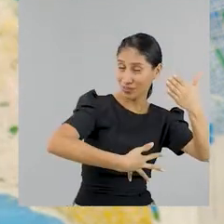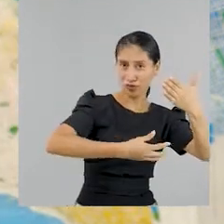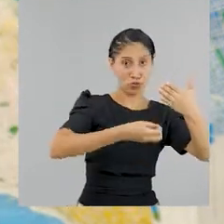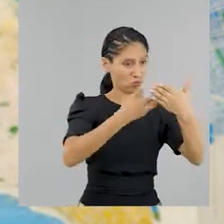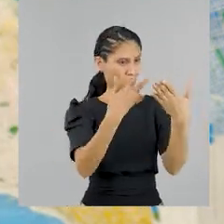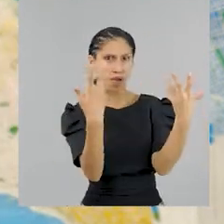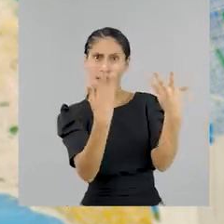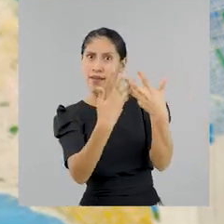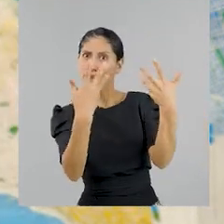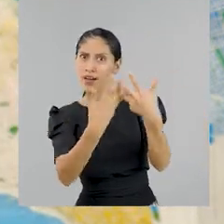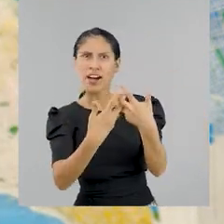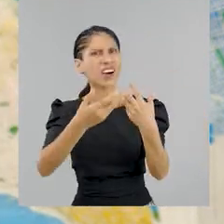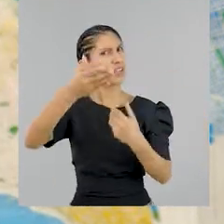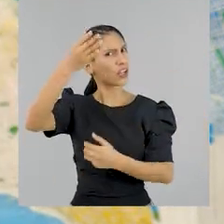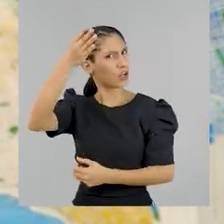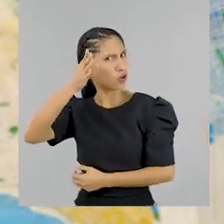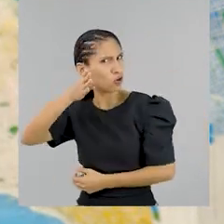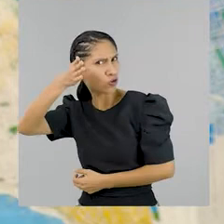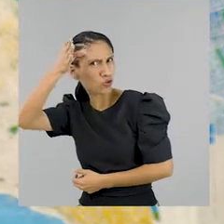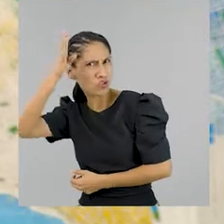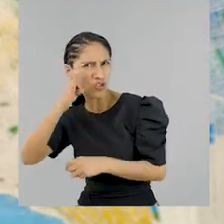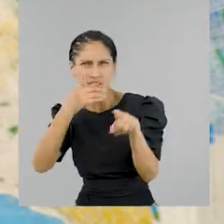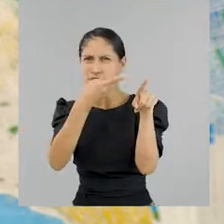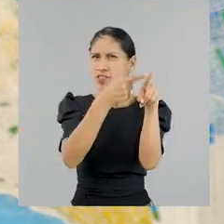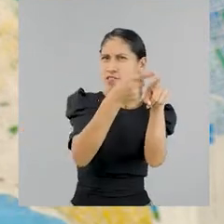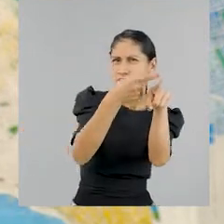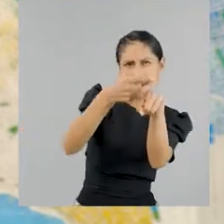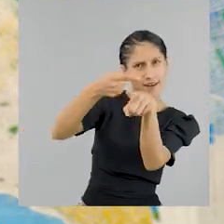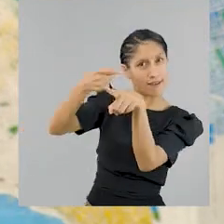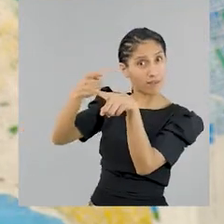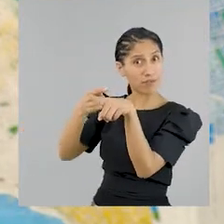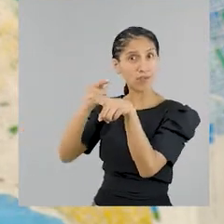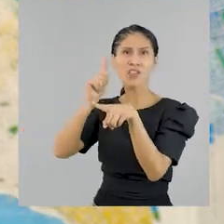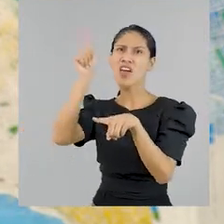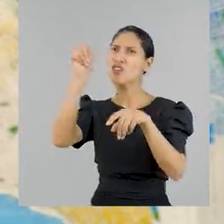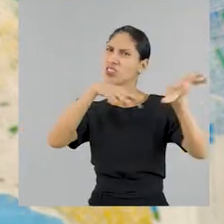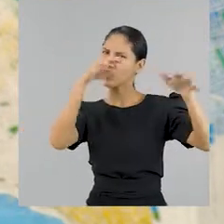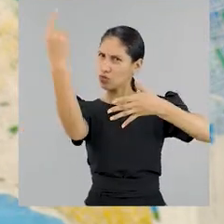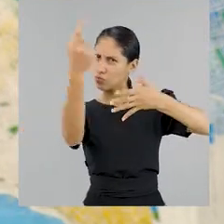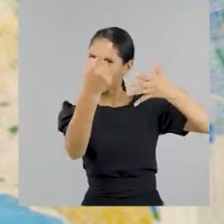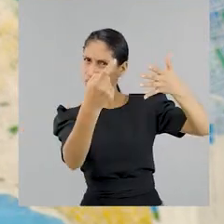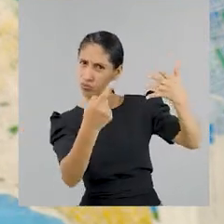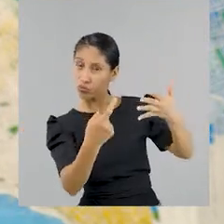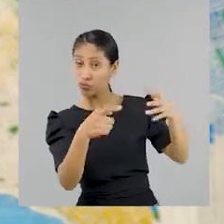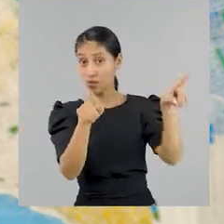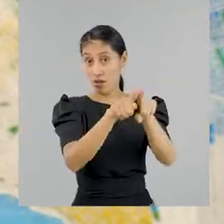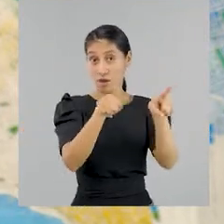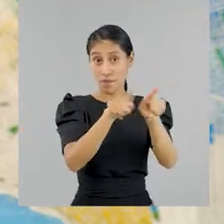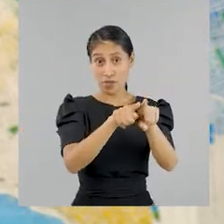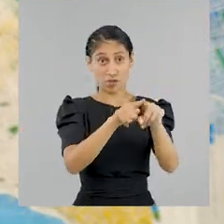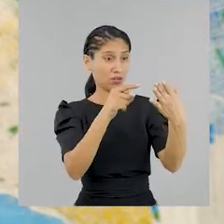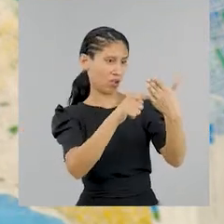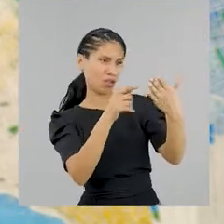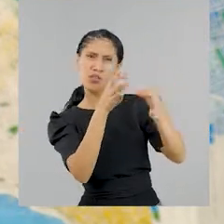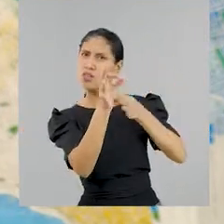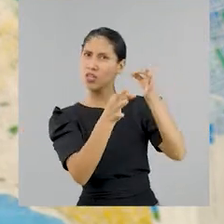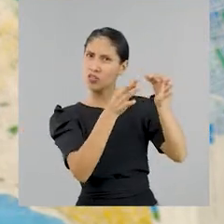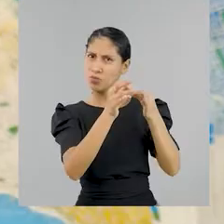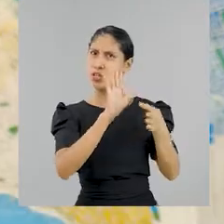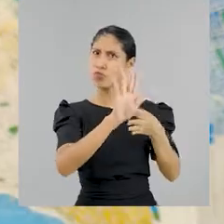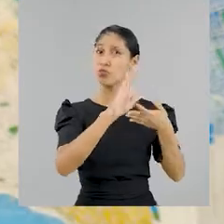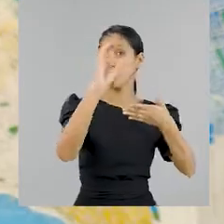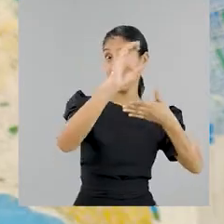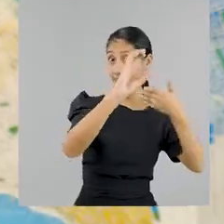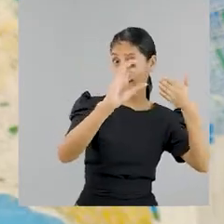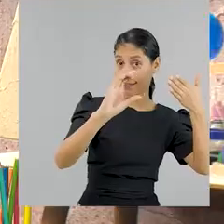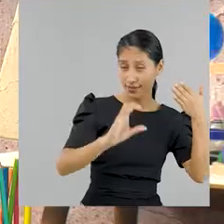narrativo, precisamente, trata de los dioses y sus múltiples actividades. Además, están muy remarcadas las características que